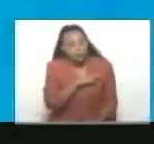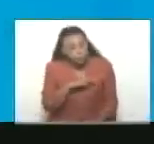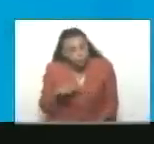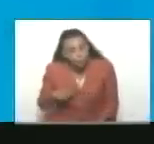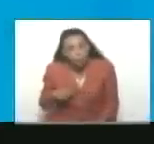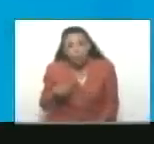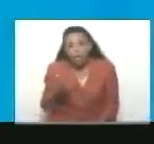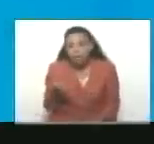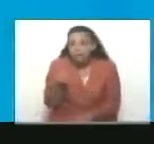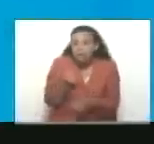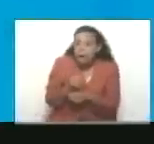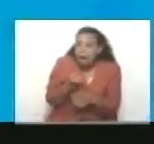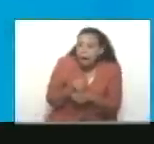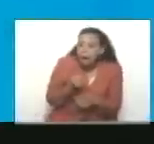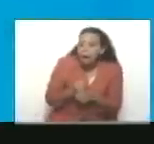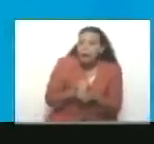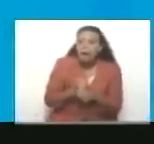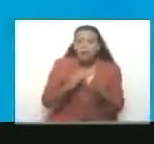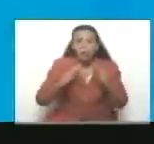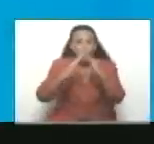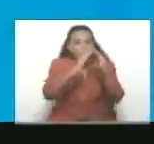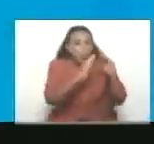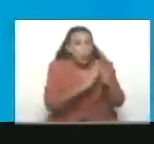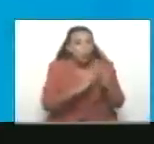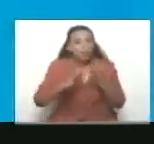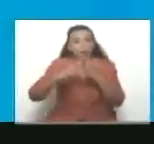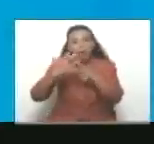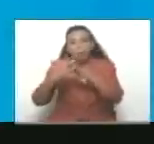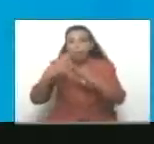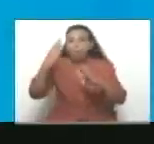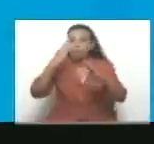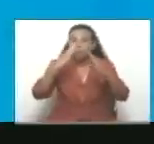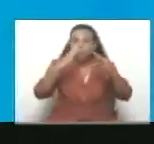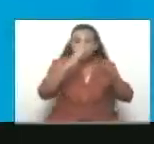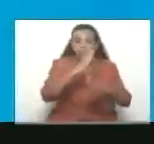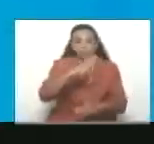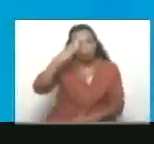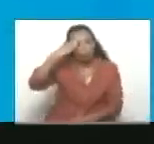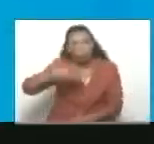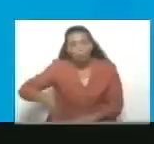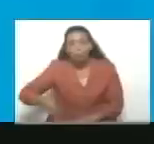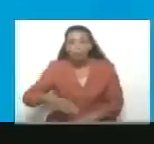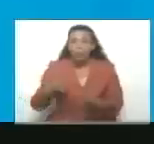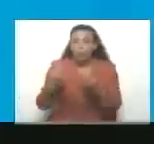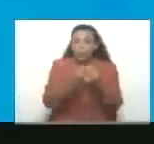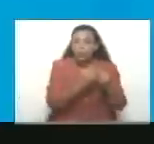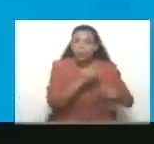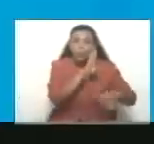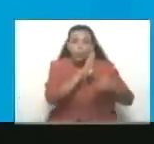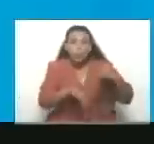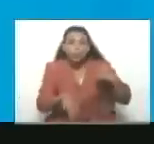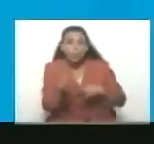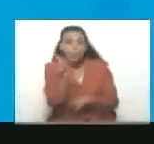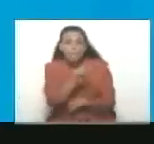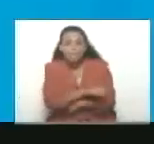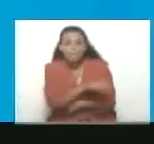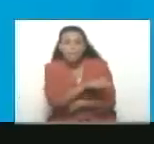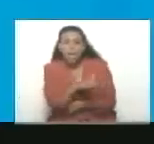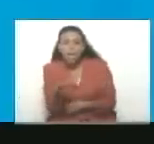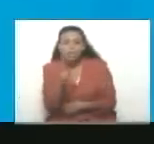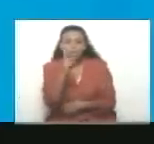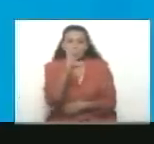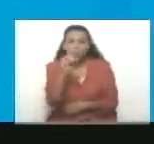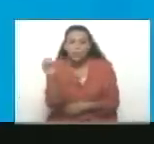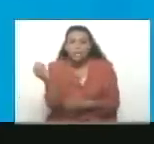hemos estado trabajando con las bricom todo el tema de las escuelas hemos ido abordando en este último periodo hemos arreglado más de